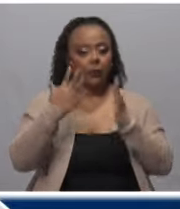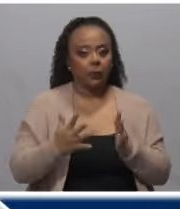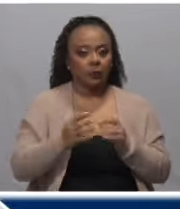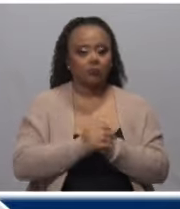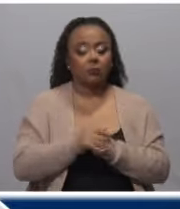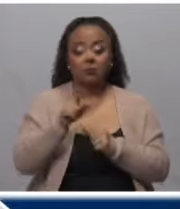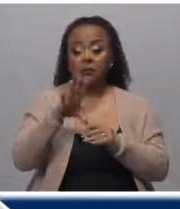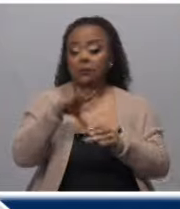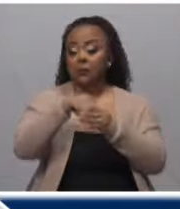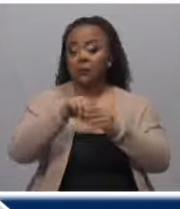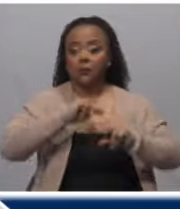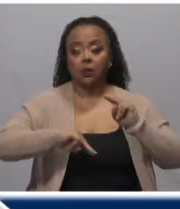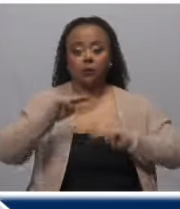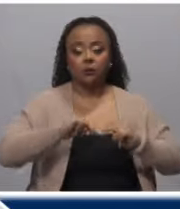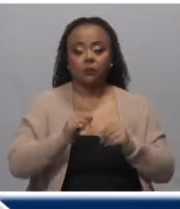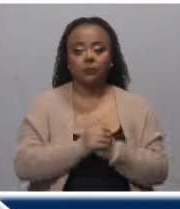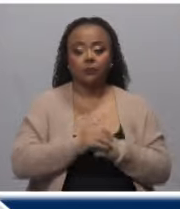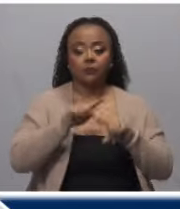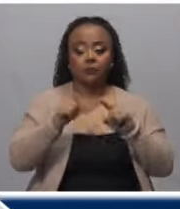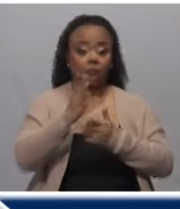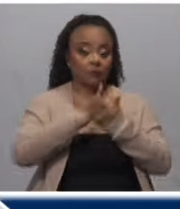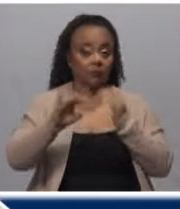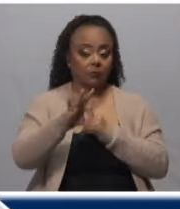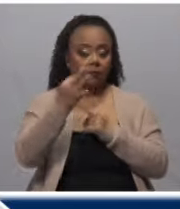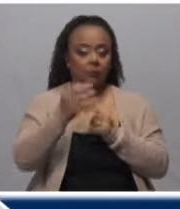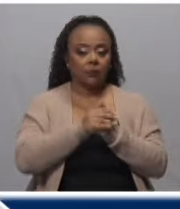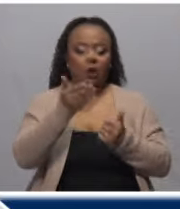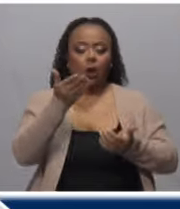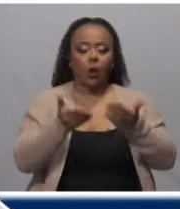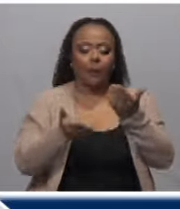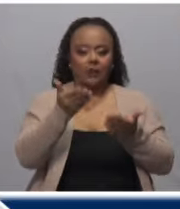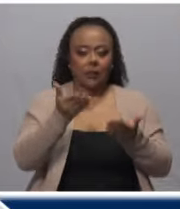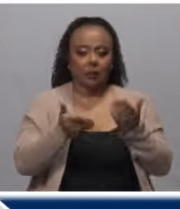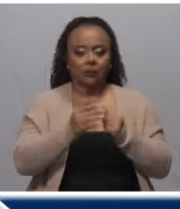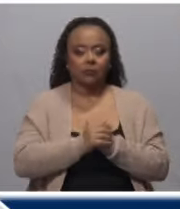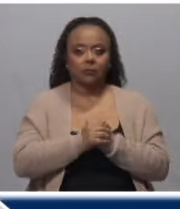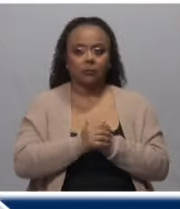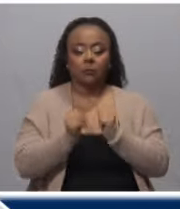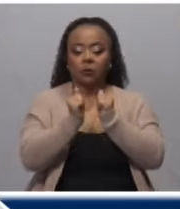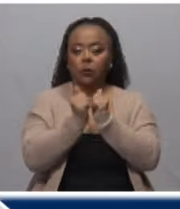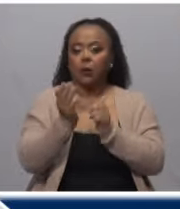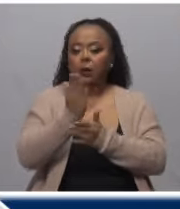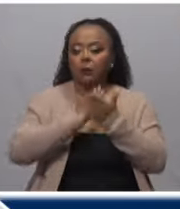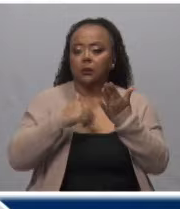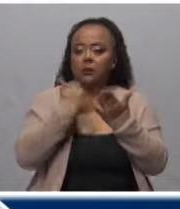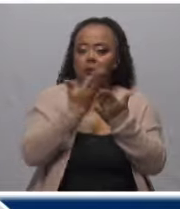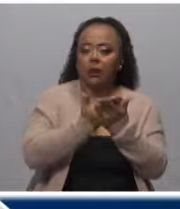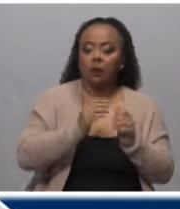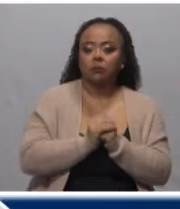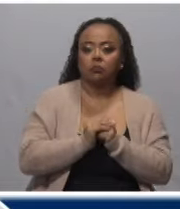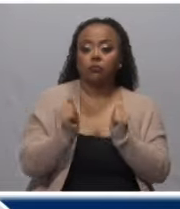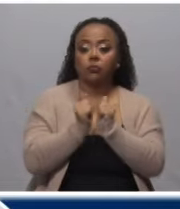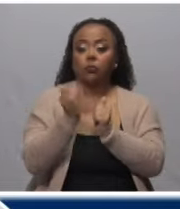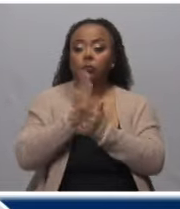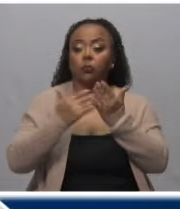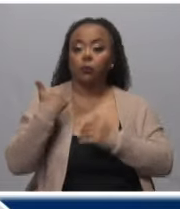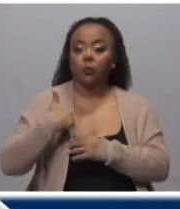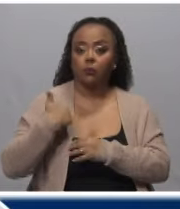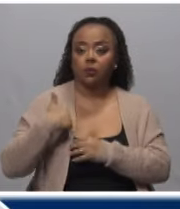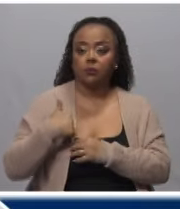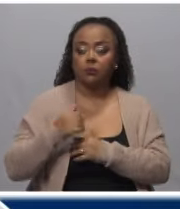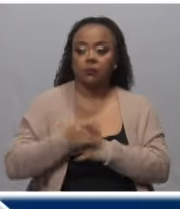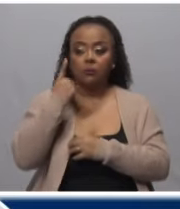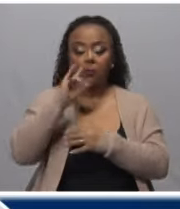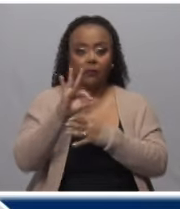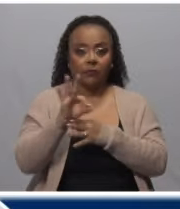es parte del negocio Pero de alguna forma compensar con con alguna llegada o con algún hombre para